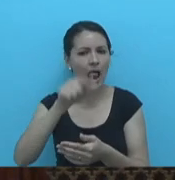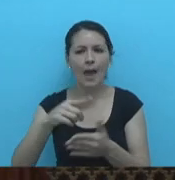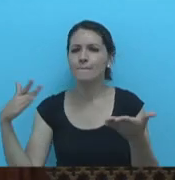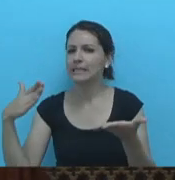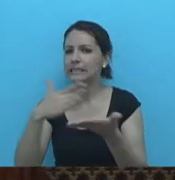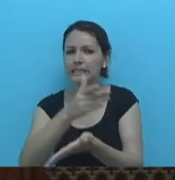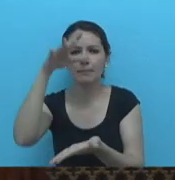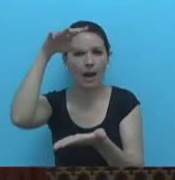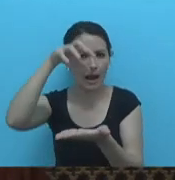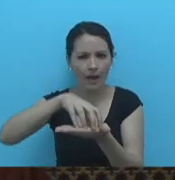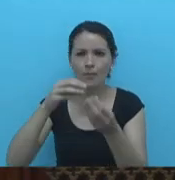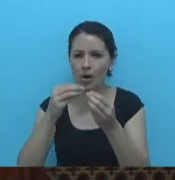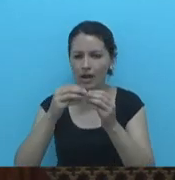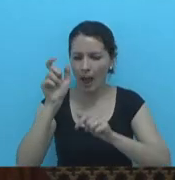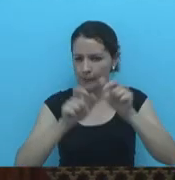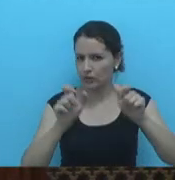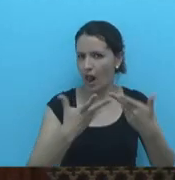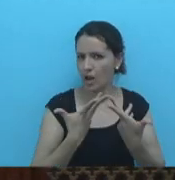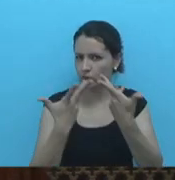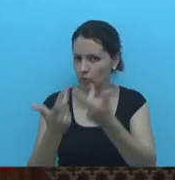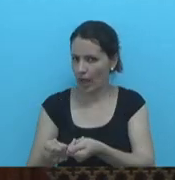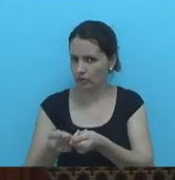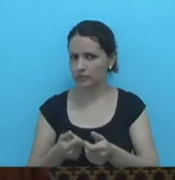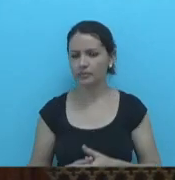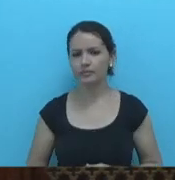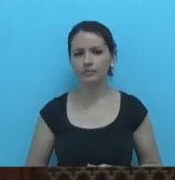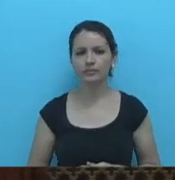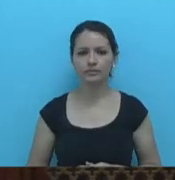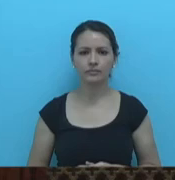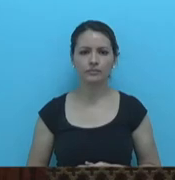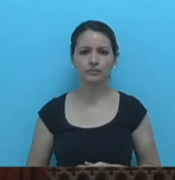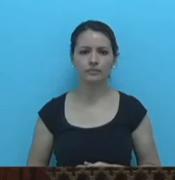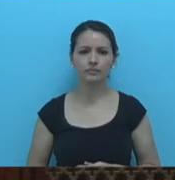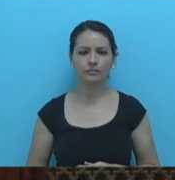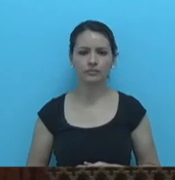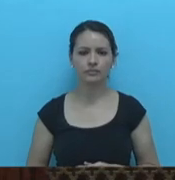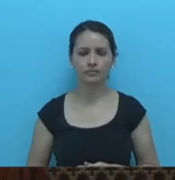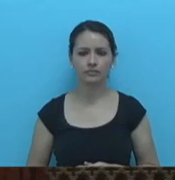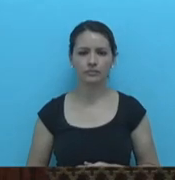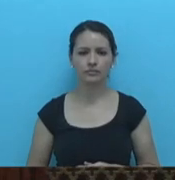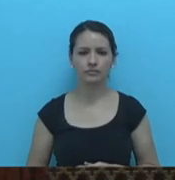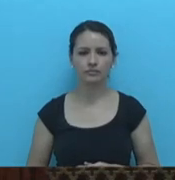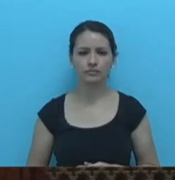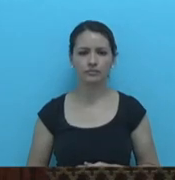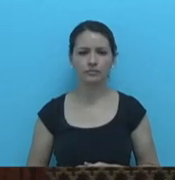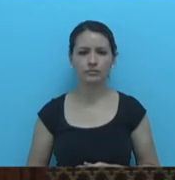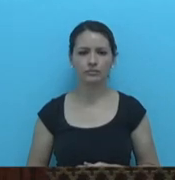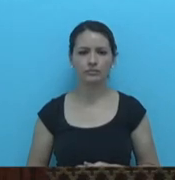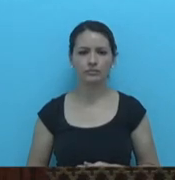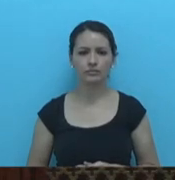siempre en Guadalupe, para dar trabajo a la gente de su pueblo, quienes fueron muy